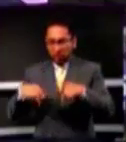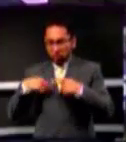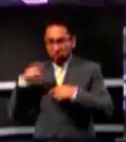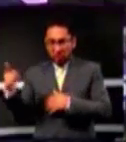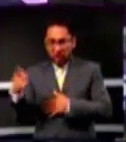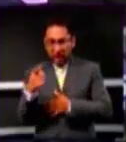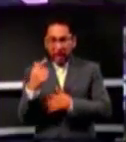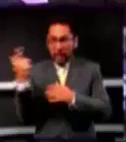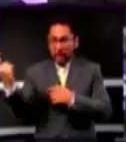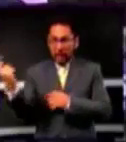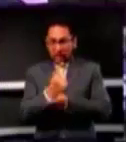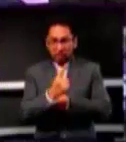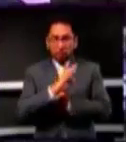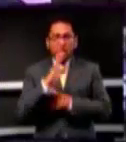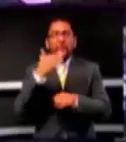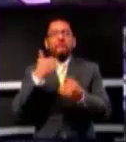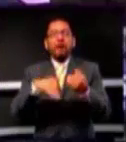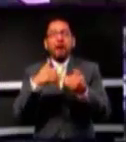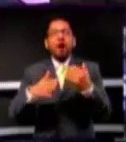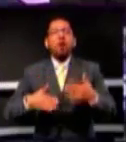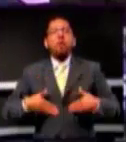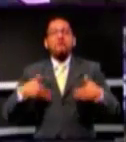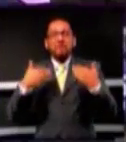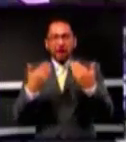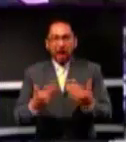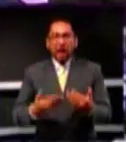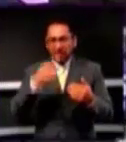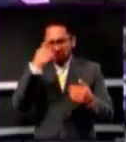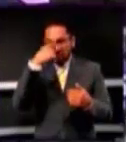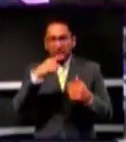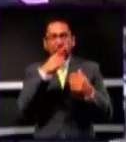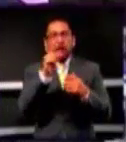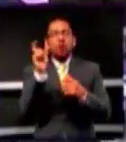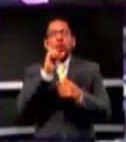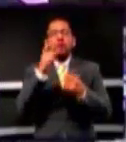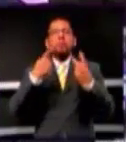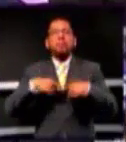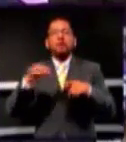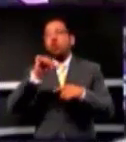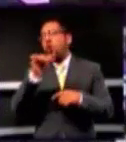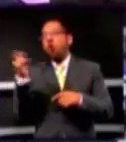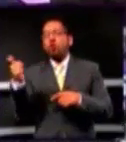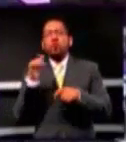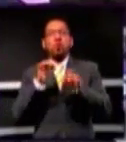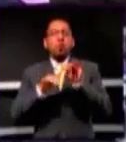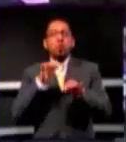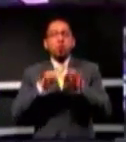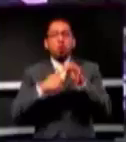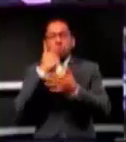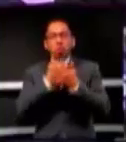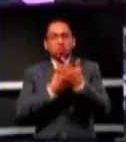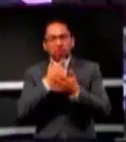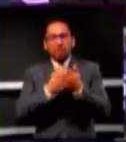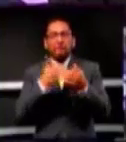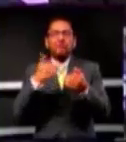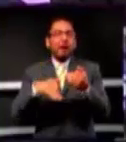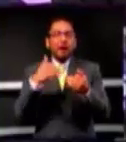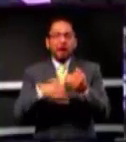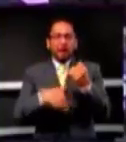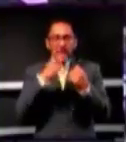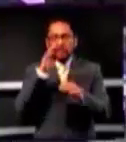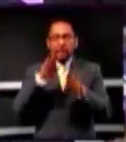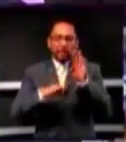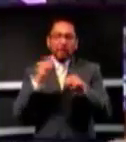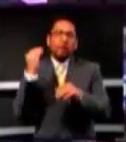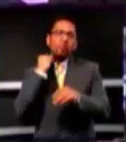fíjate que más bien el exceso de confianza en el que le hace las declaraciones, en el que lo representa legalmente. A veces el contador, a